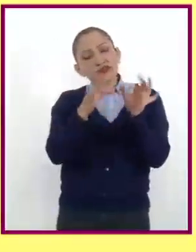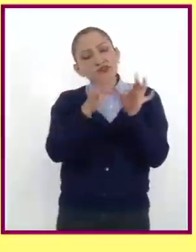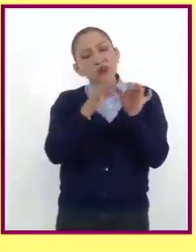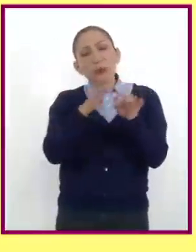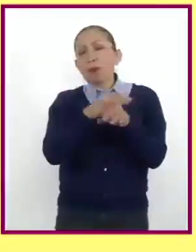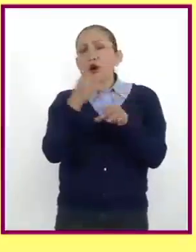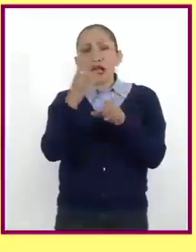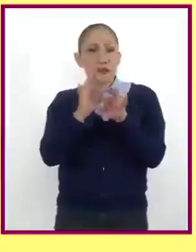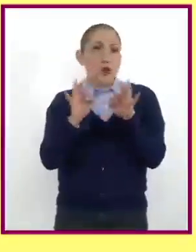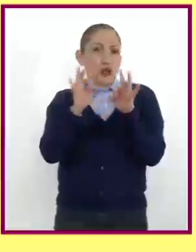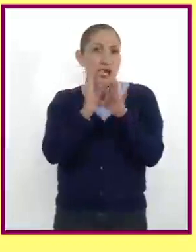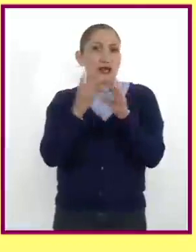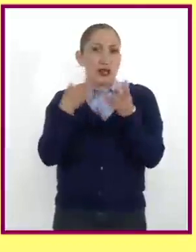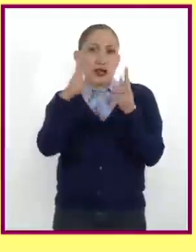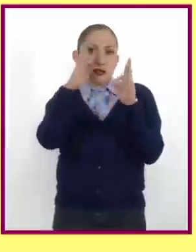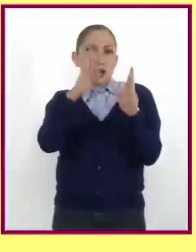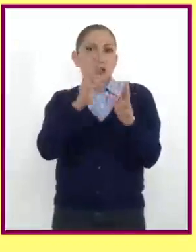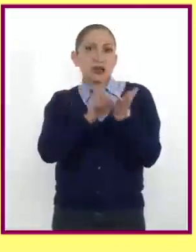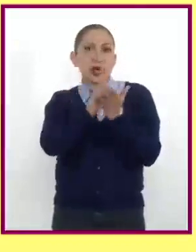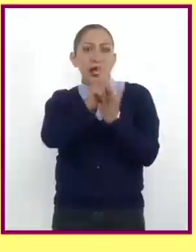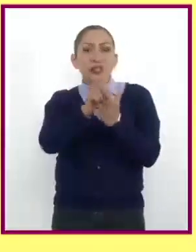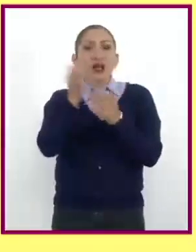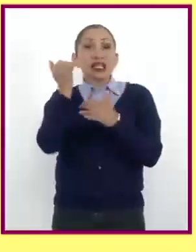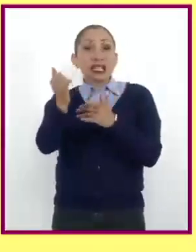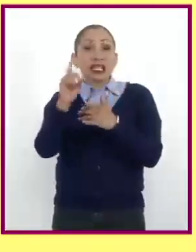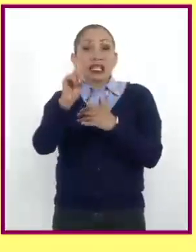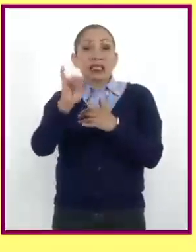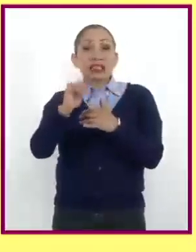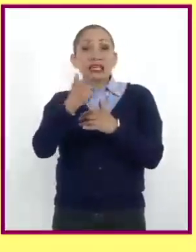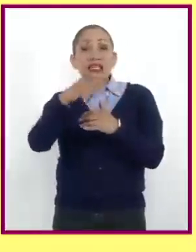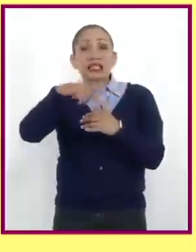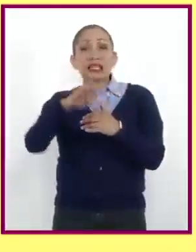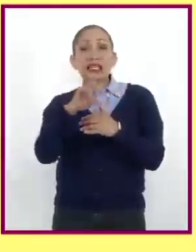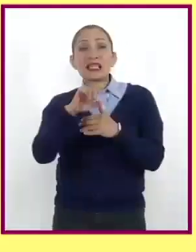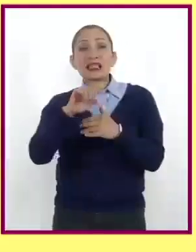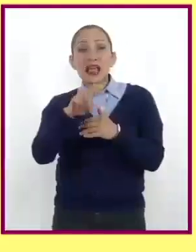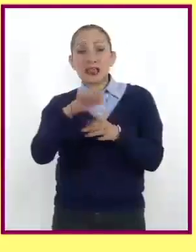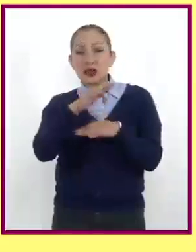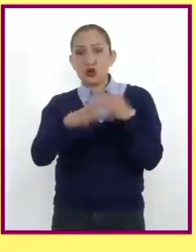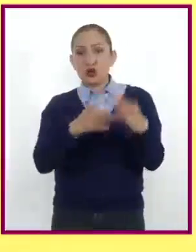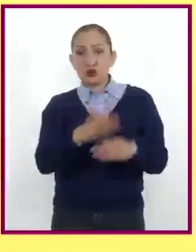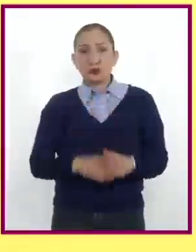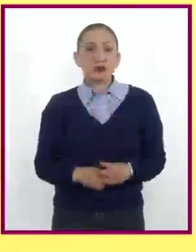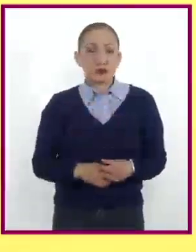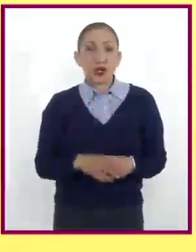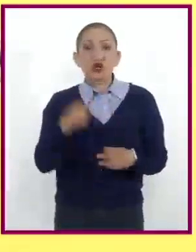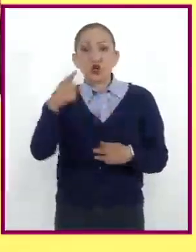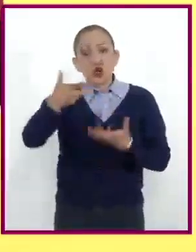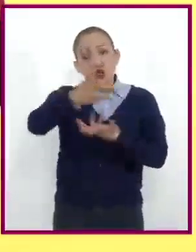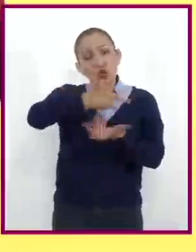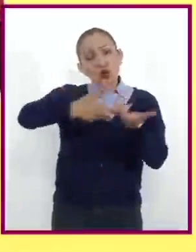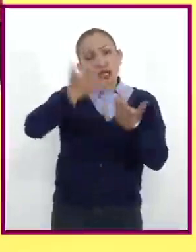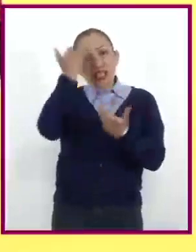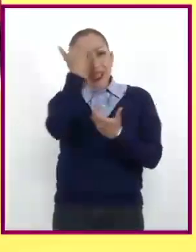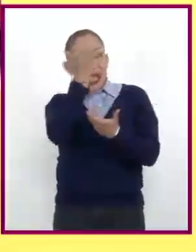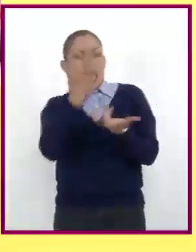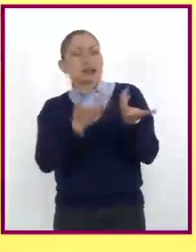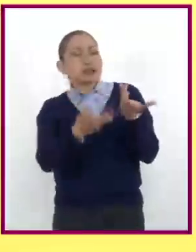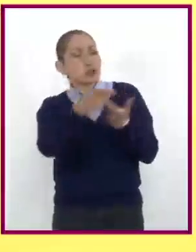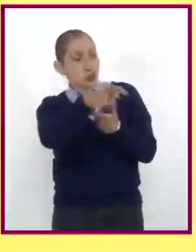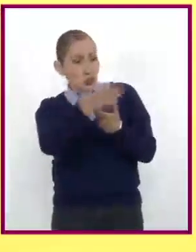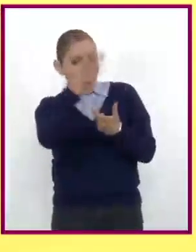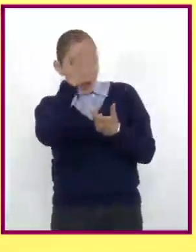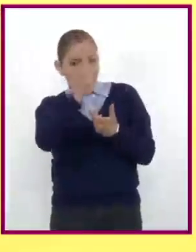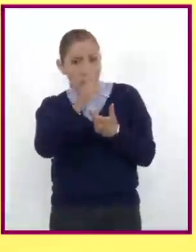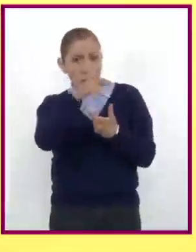por qué es importante el respeto a los derechos y a la dignidad de todas las personas. Intercambien ideas acerca de si